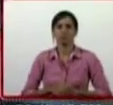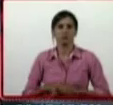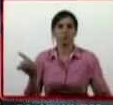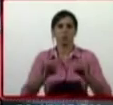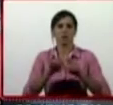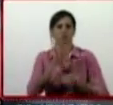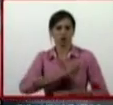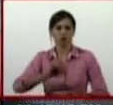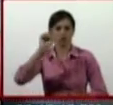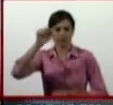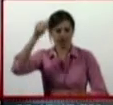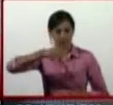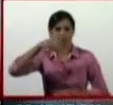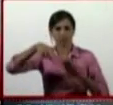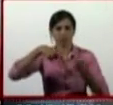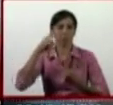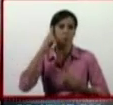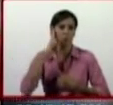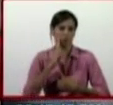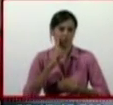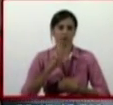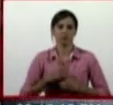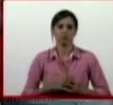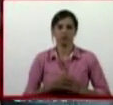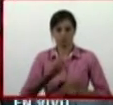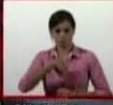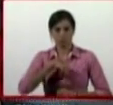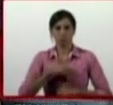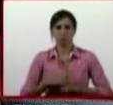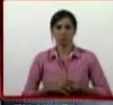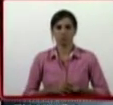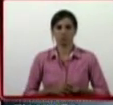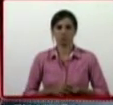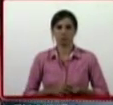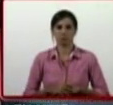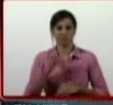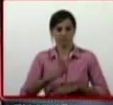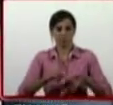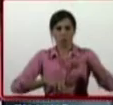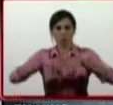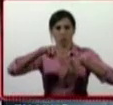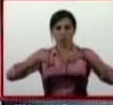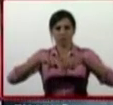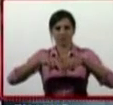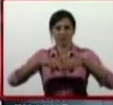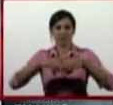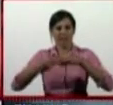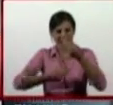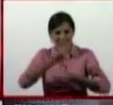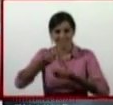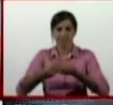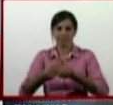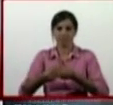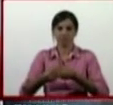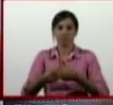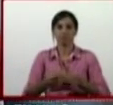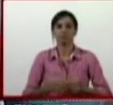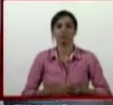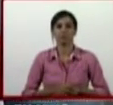socialista de la revolución bolivariana, nosotros tenemos que construir y declarar en su momento el